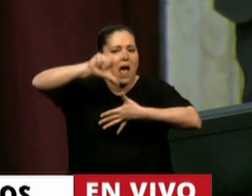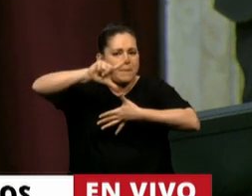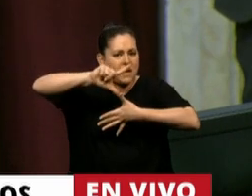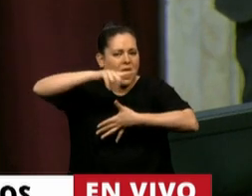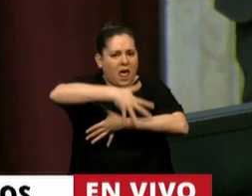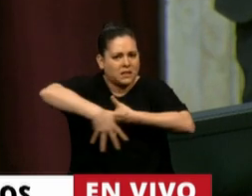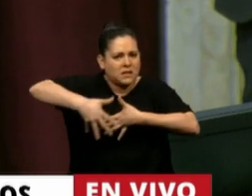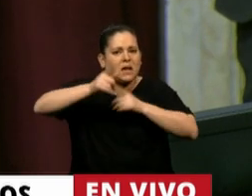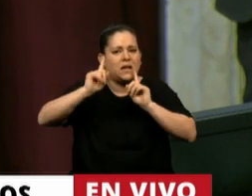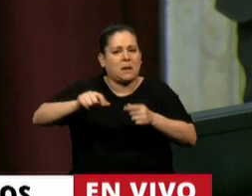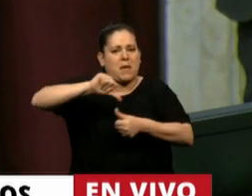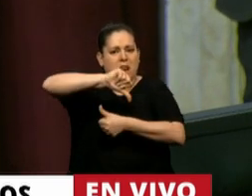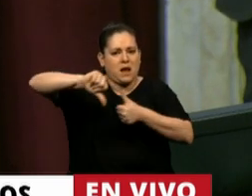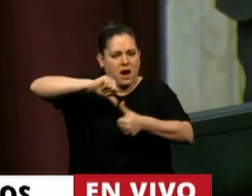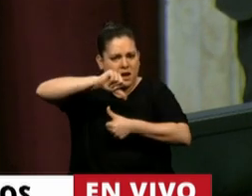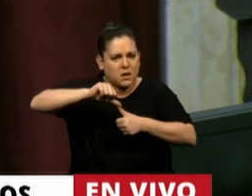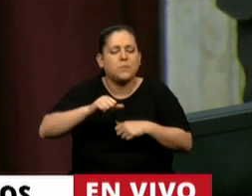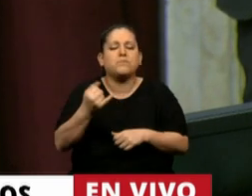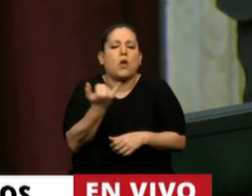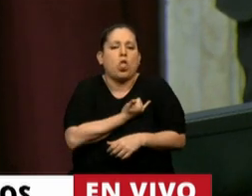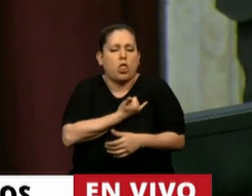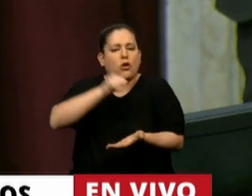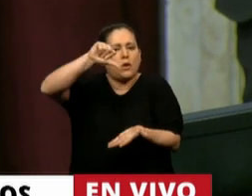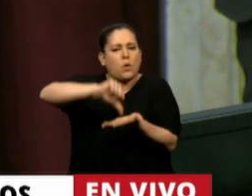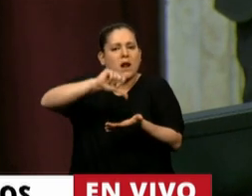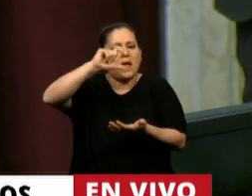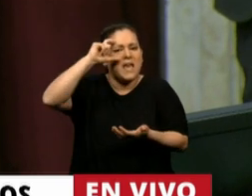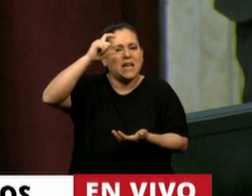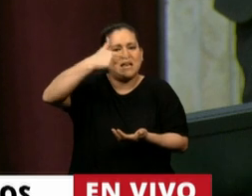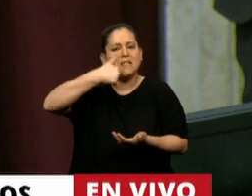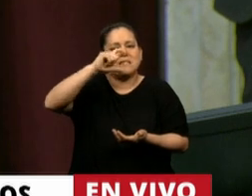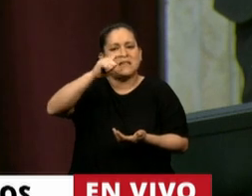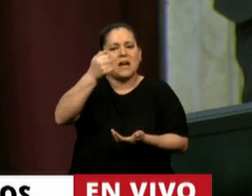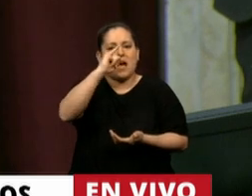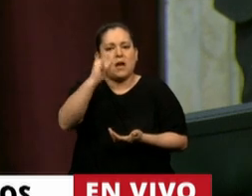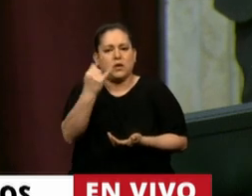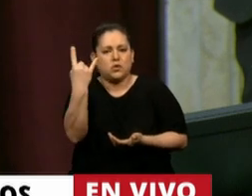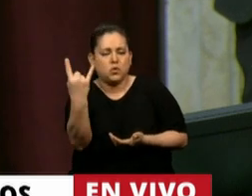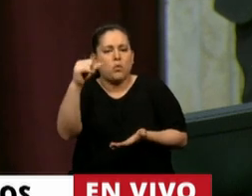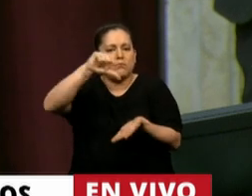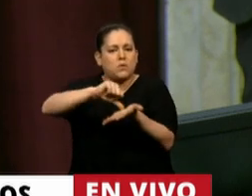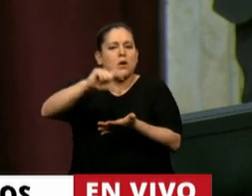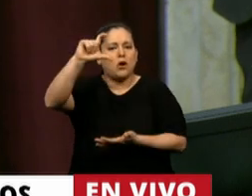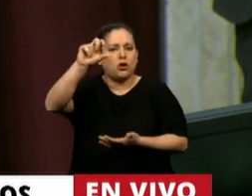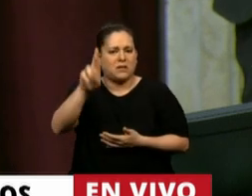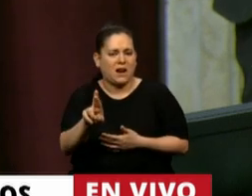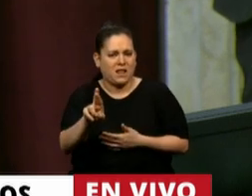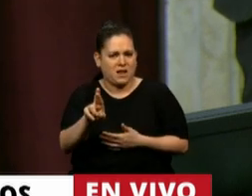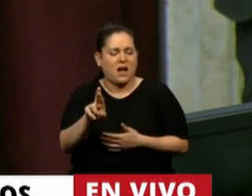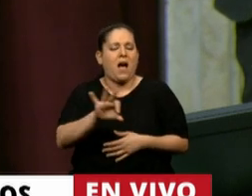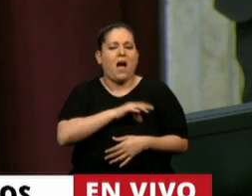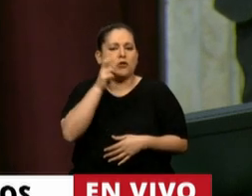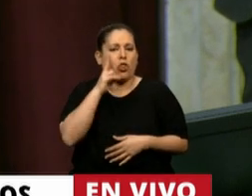Caribe celebrado en la ciudad de escazú República de Costa Rica el 4 de marzo del